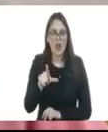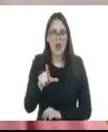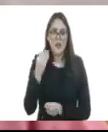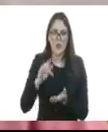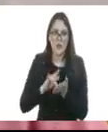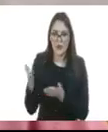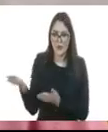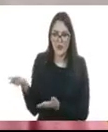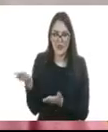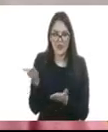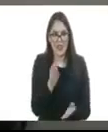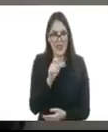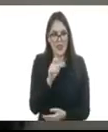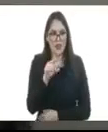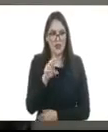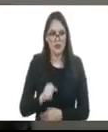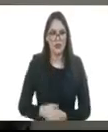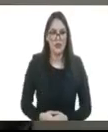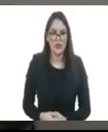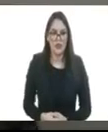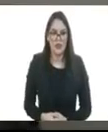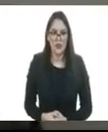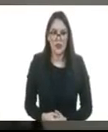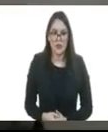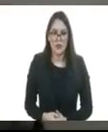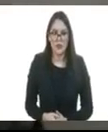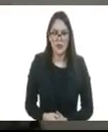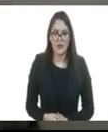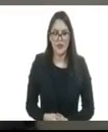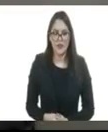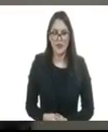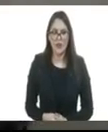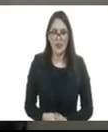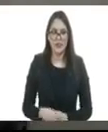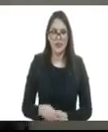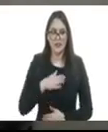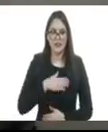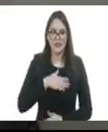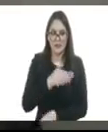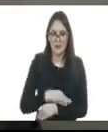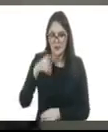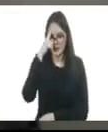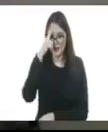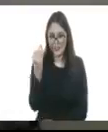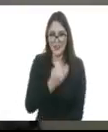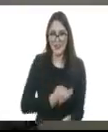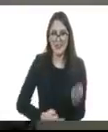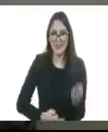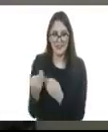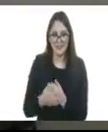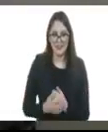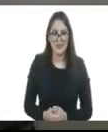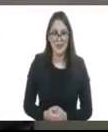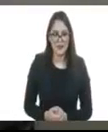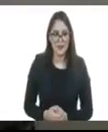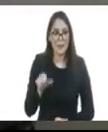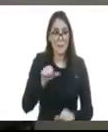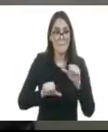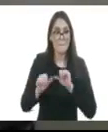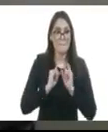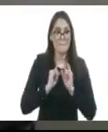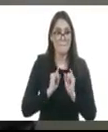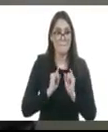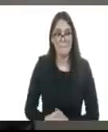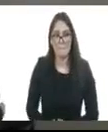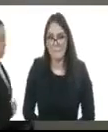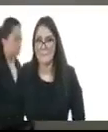Alberto. ¿Cómo están? Muy buenas tardes a todas y a todos. Es para mí, pues,